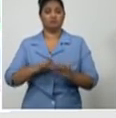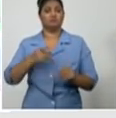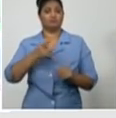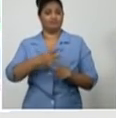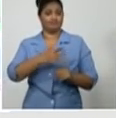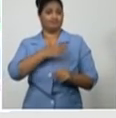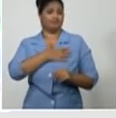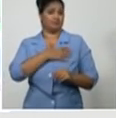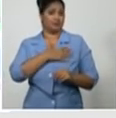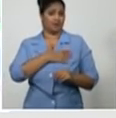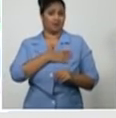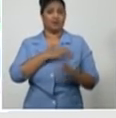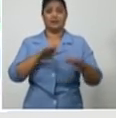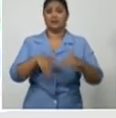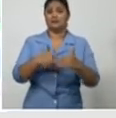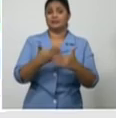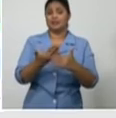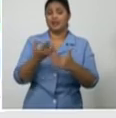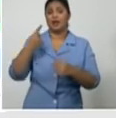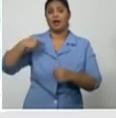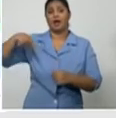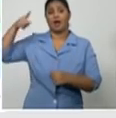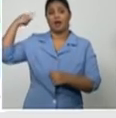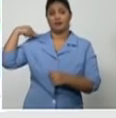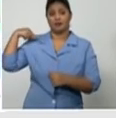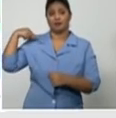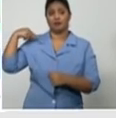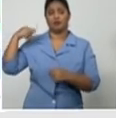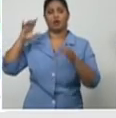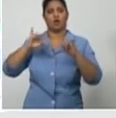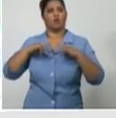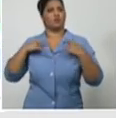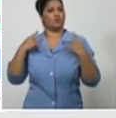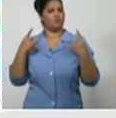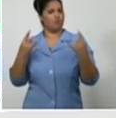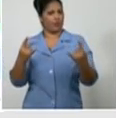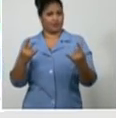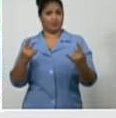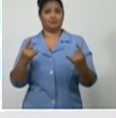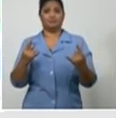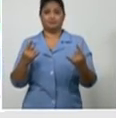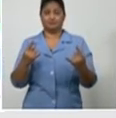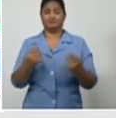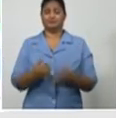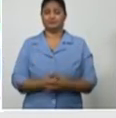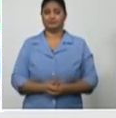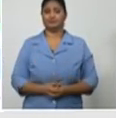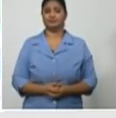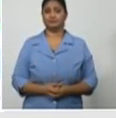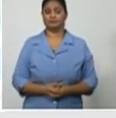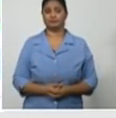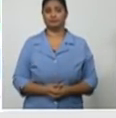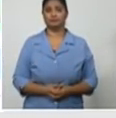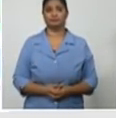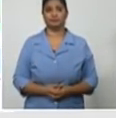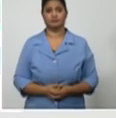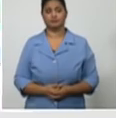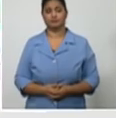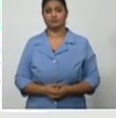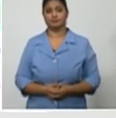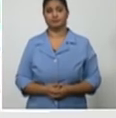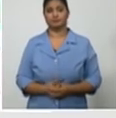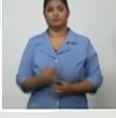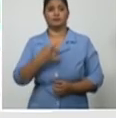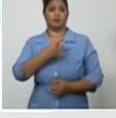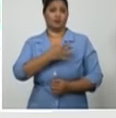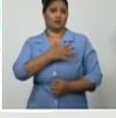ayer la paciente fallece después de presentar un grupo de complicaciones.